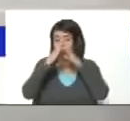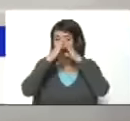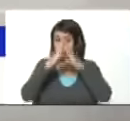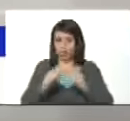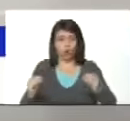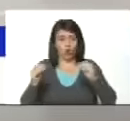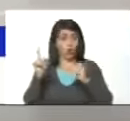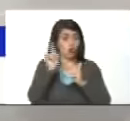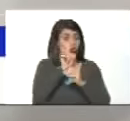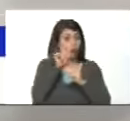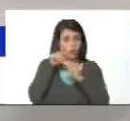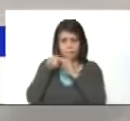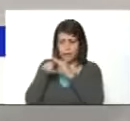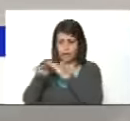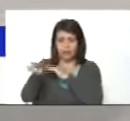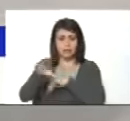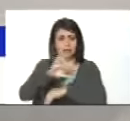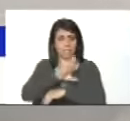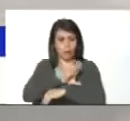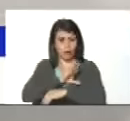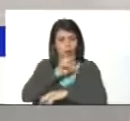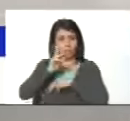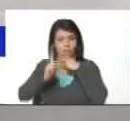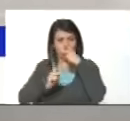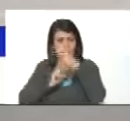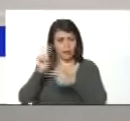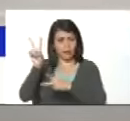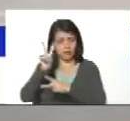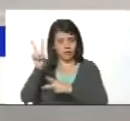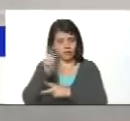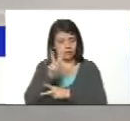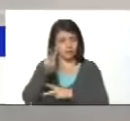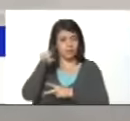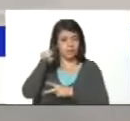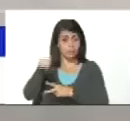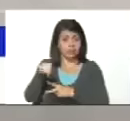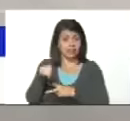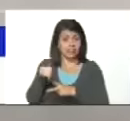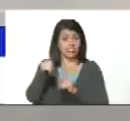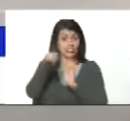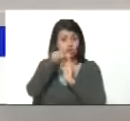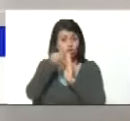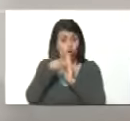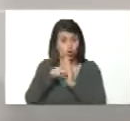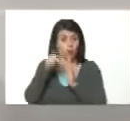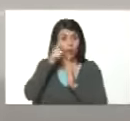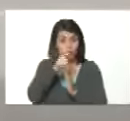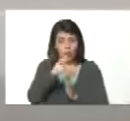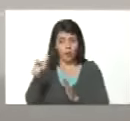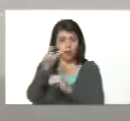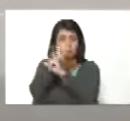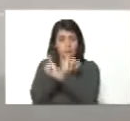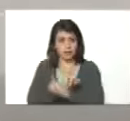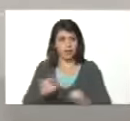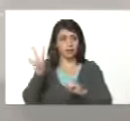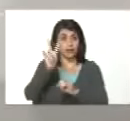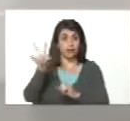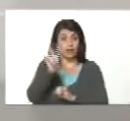no injerencia en los asuntos políticos de Venezuela, con respeto estricto a la soberanía y a la independencia de